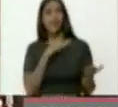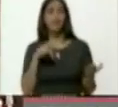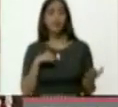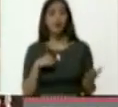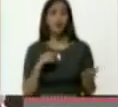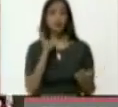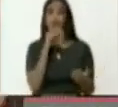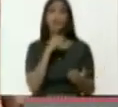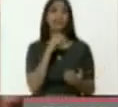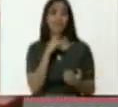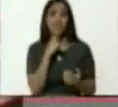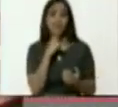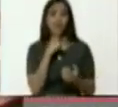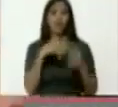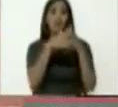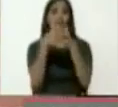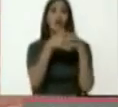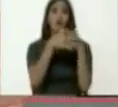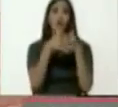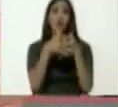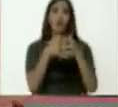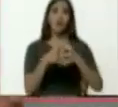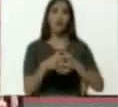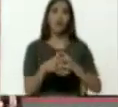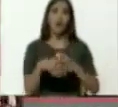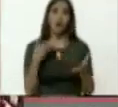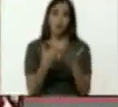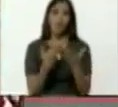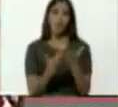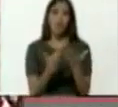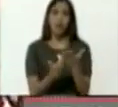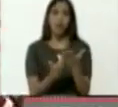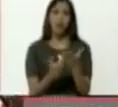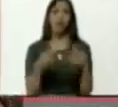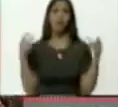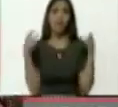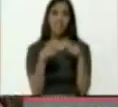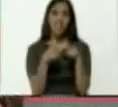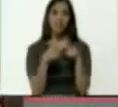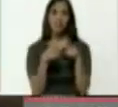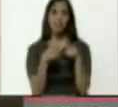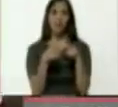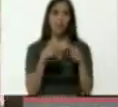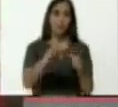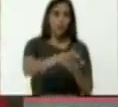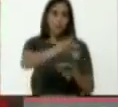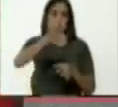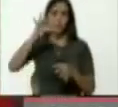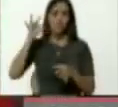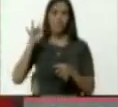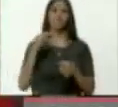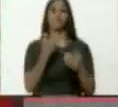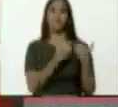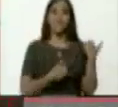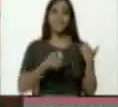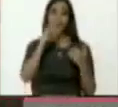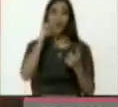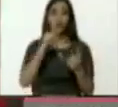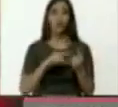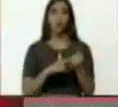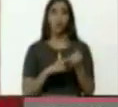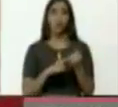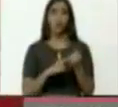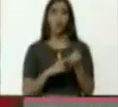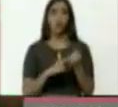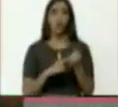un secreto que Estados Unidos ha planteado de que un equipo élite sustraiga tanto al presidente Nicolás Maduro como